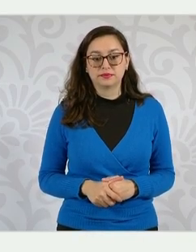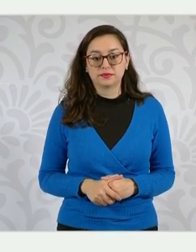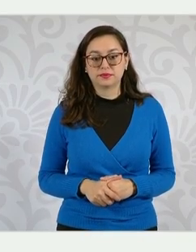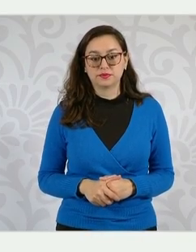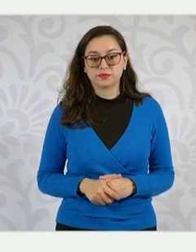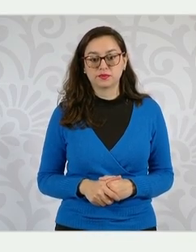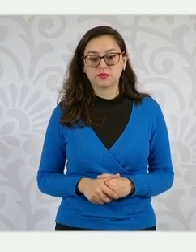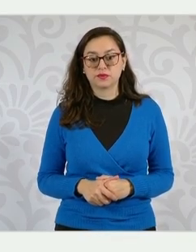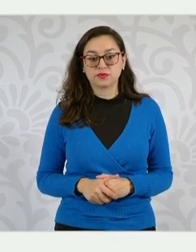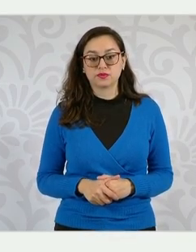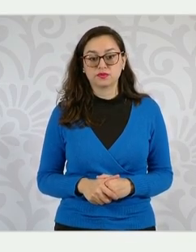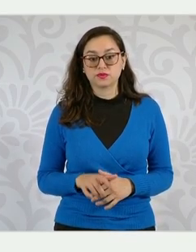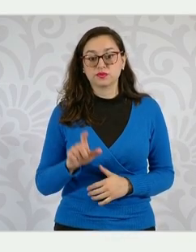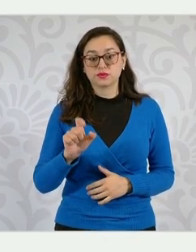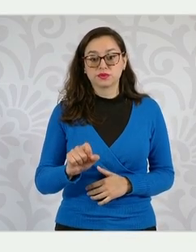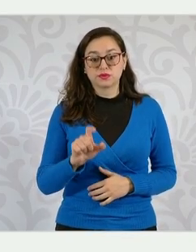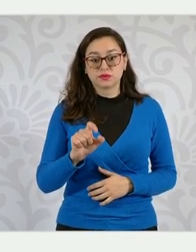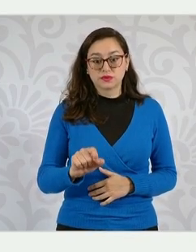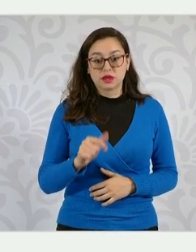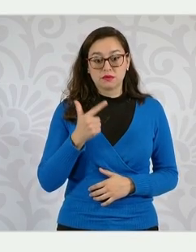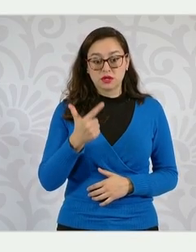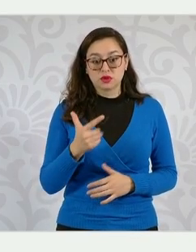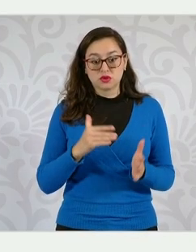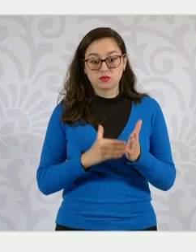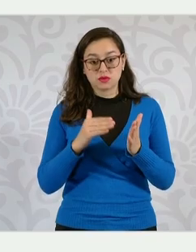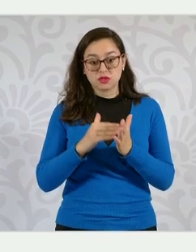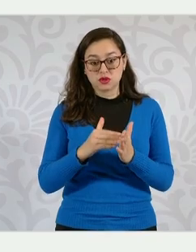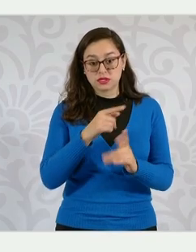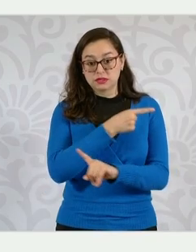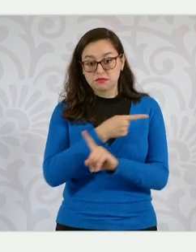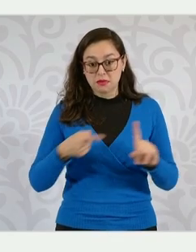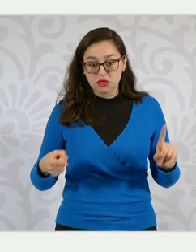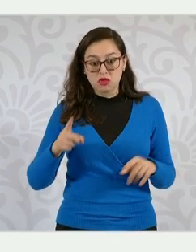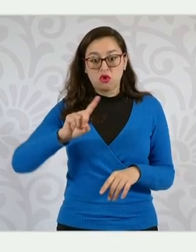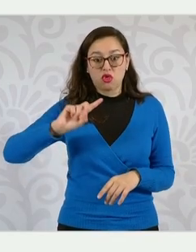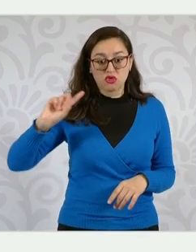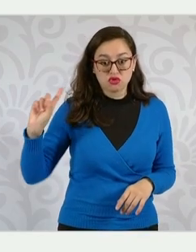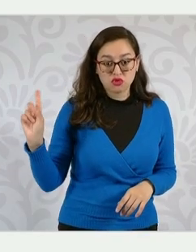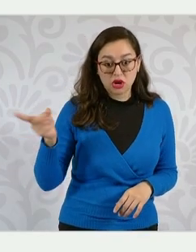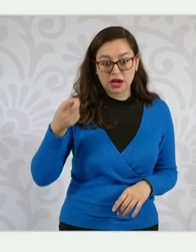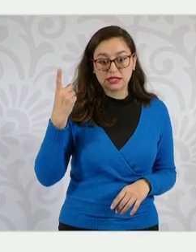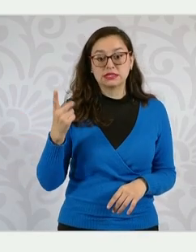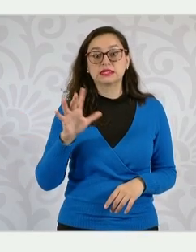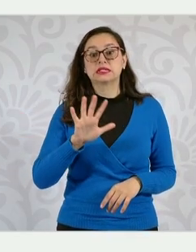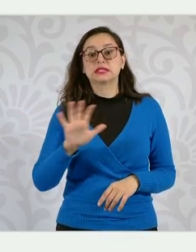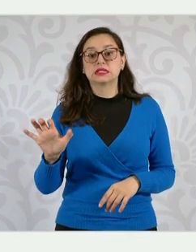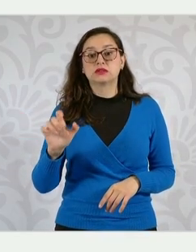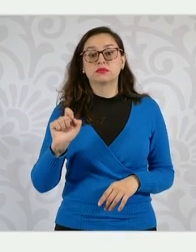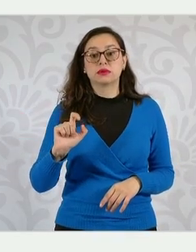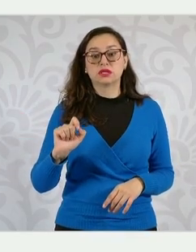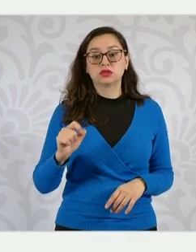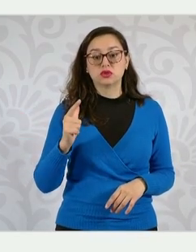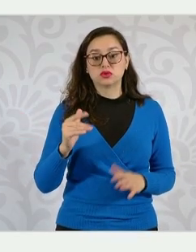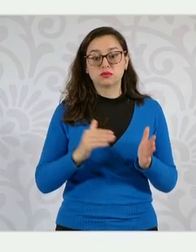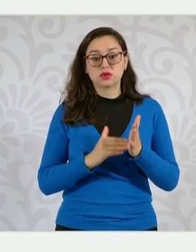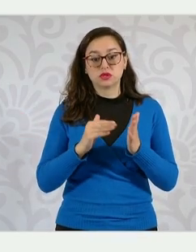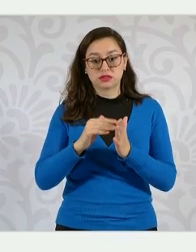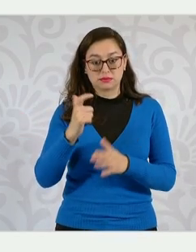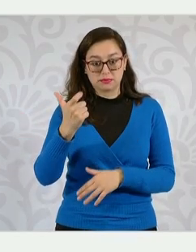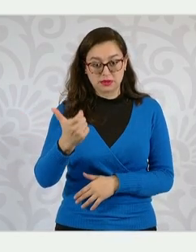tenemos 28 millones y medio de dólares y 528 millones de pesos.